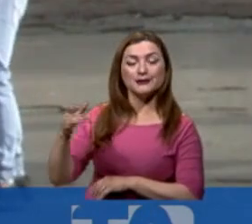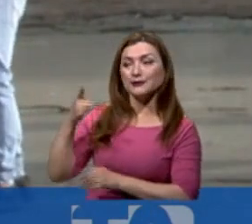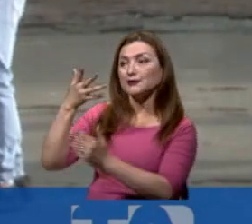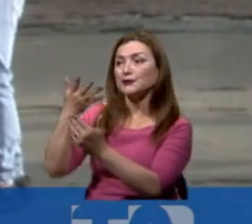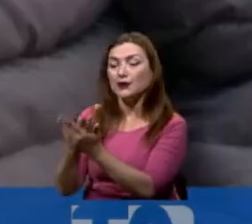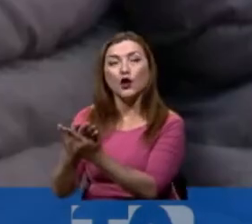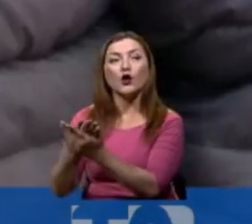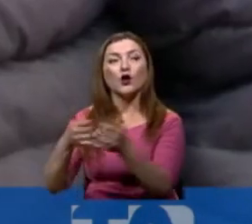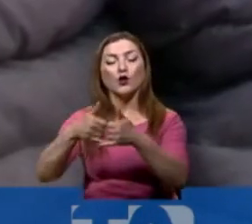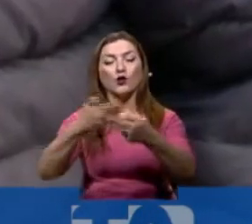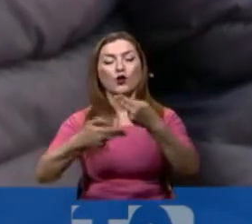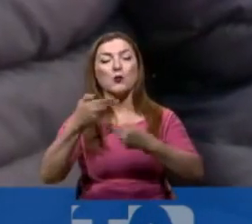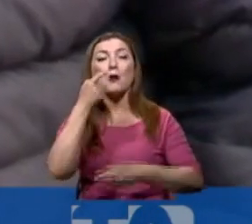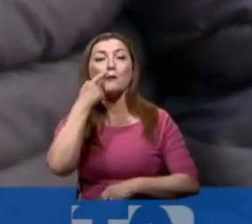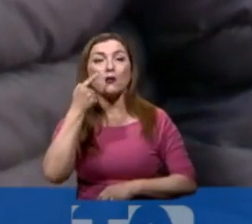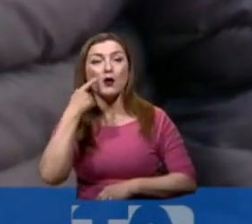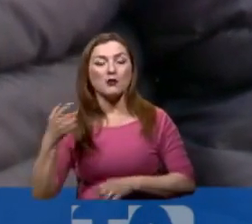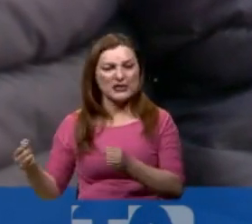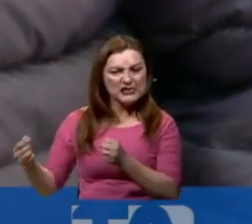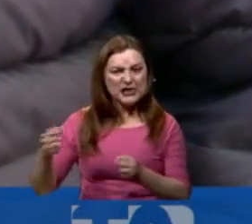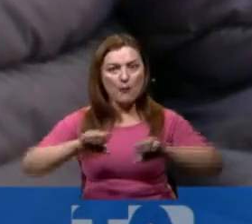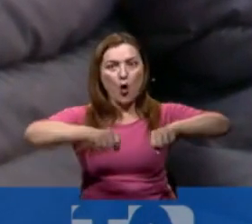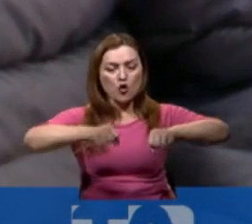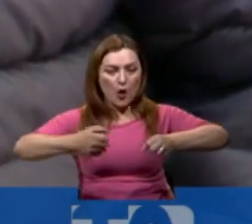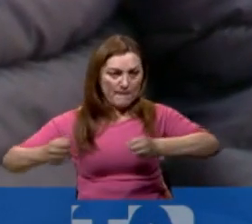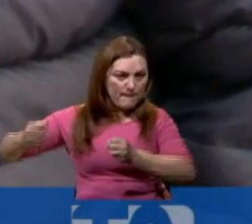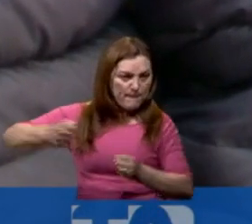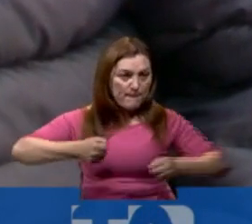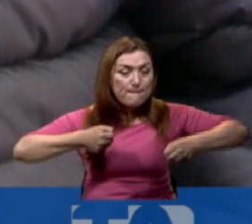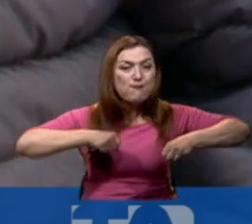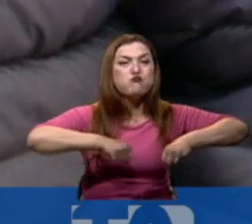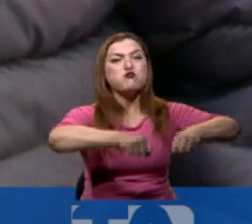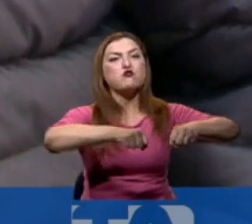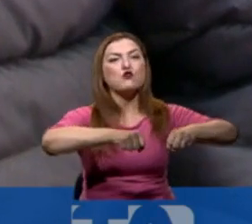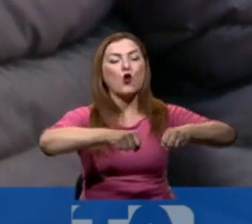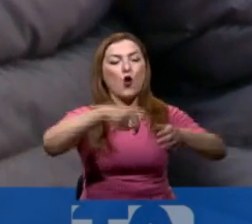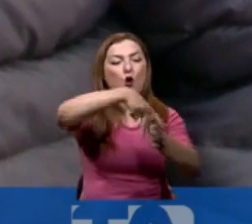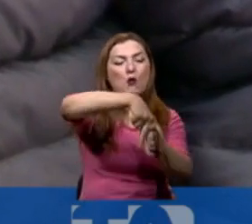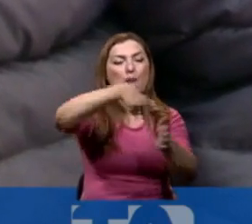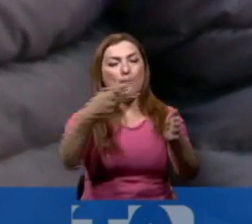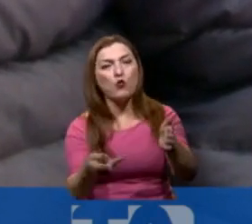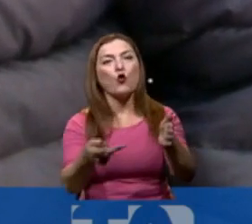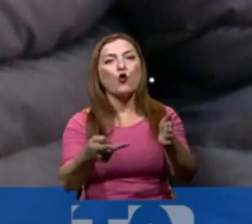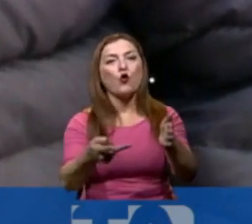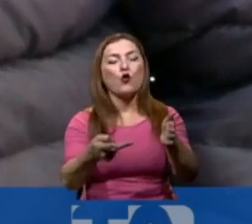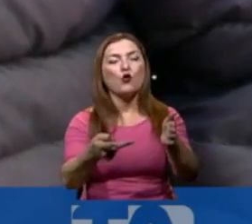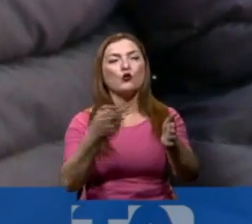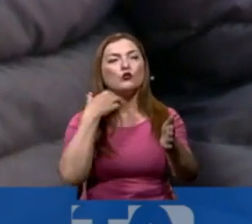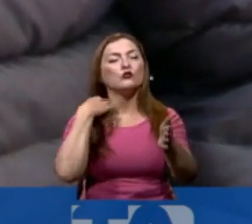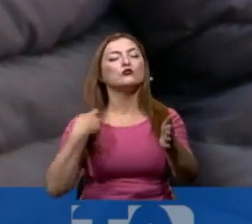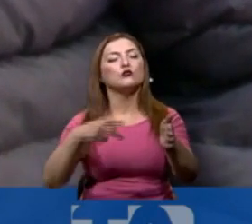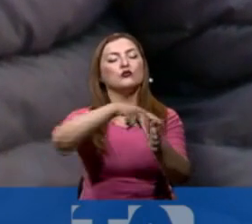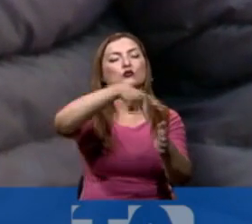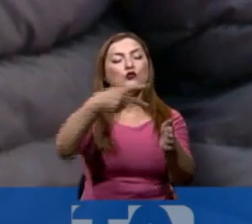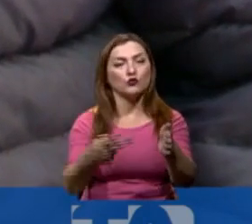al establecimiento. Mi papá embiste a la moto, haciendo que el ladrón se caiga y después el ladrón